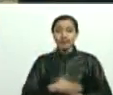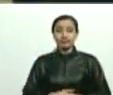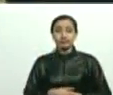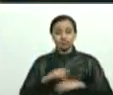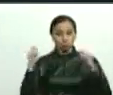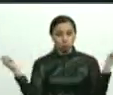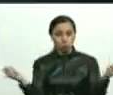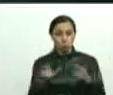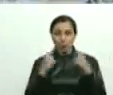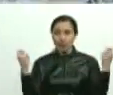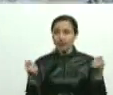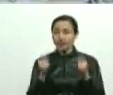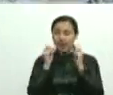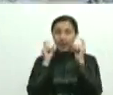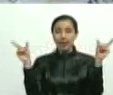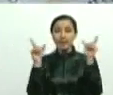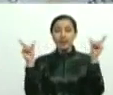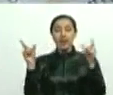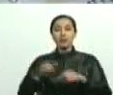hermosísima, admirable,